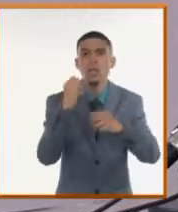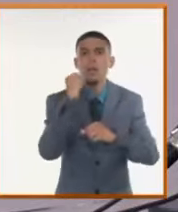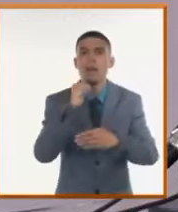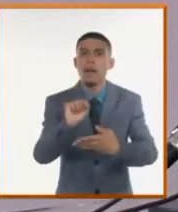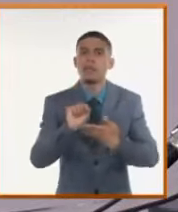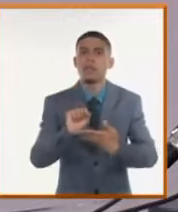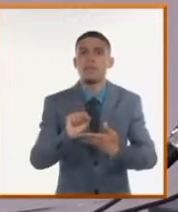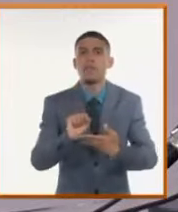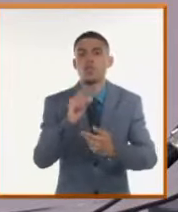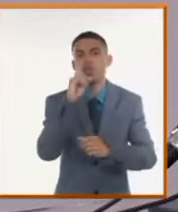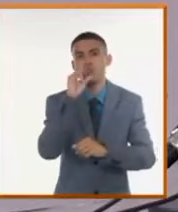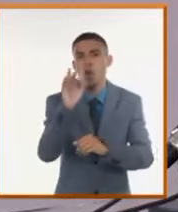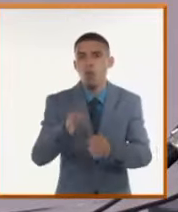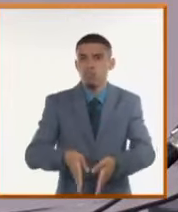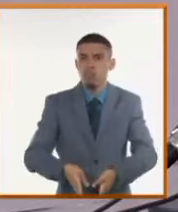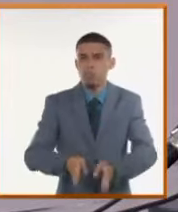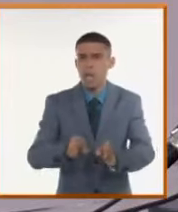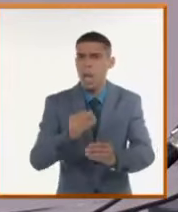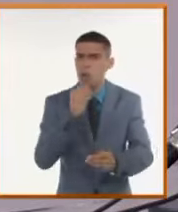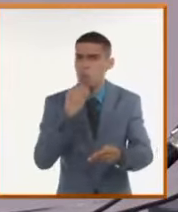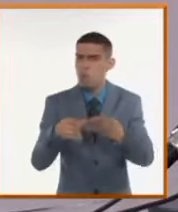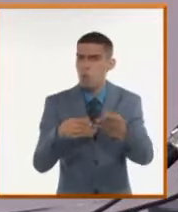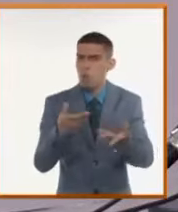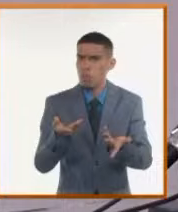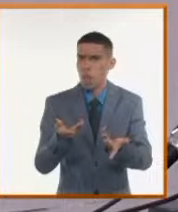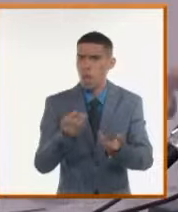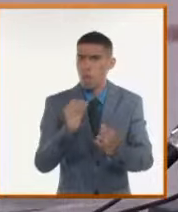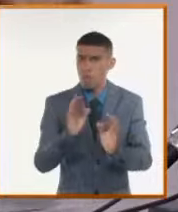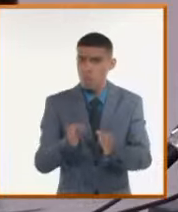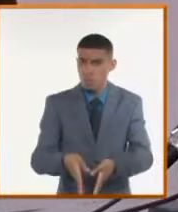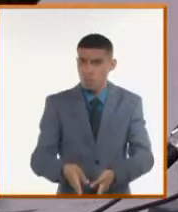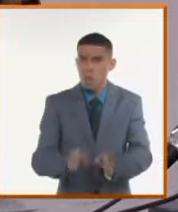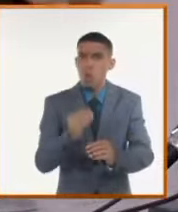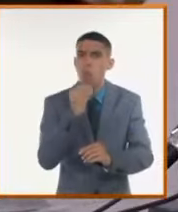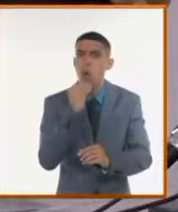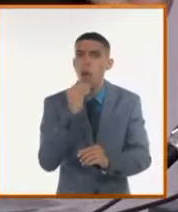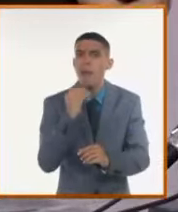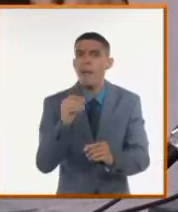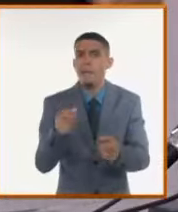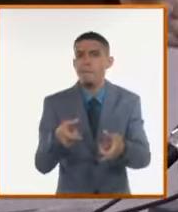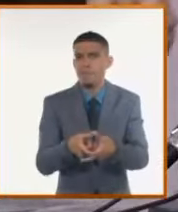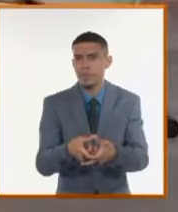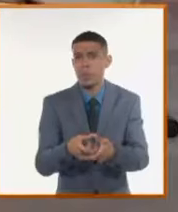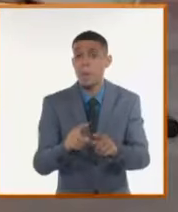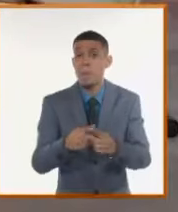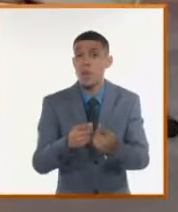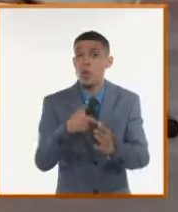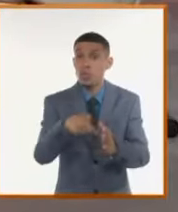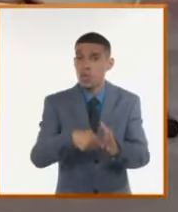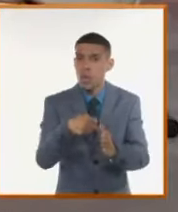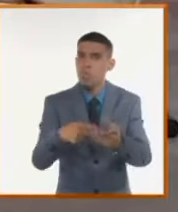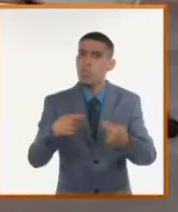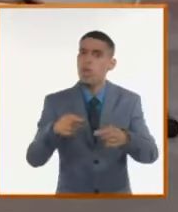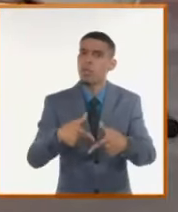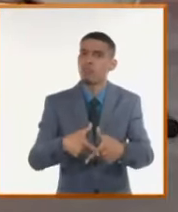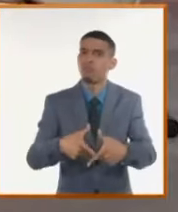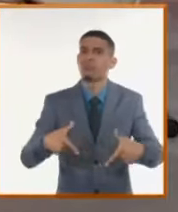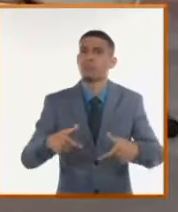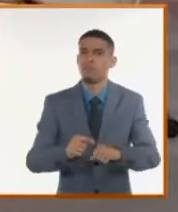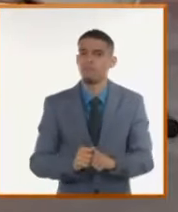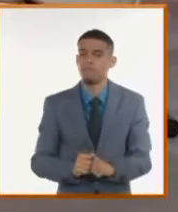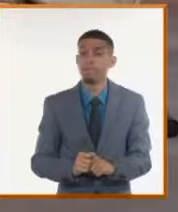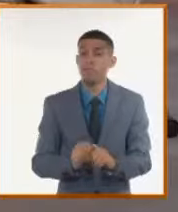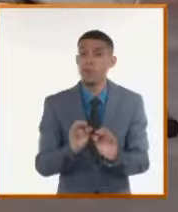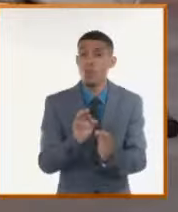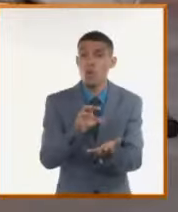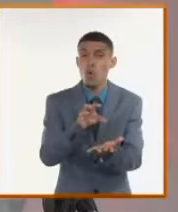No más vías que es el gran el gran problema que hoy que hoy tenemos de todas forma sobre el tema de en fuego que decía que están inundadas y que no se han recuperado